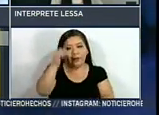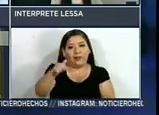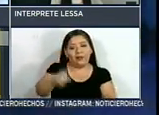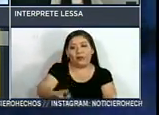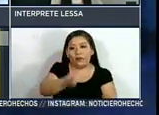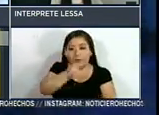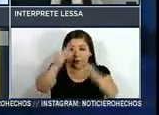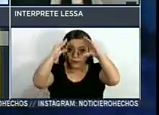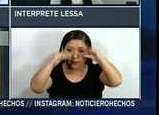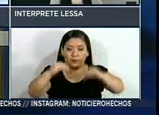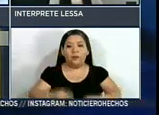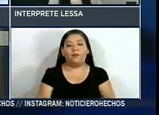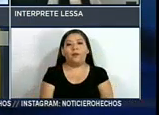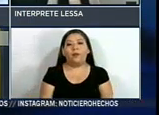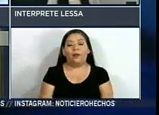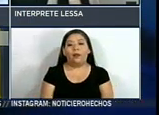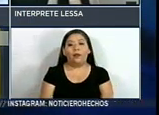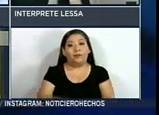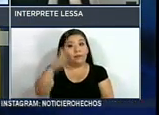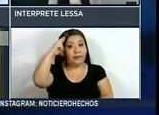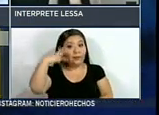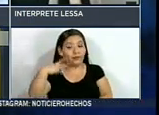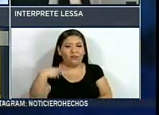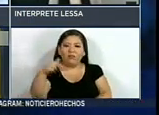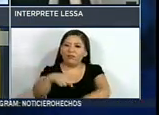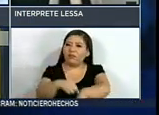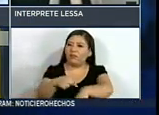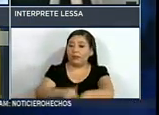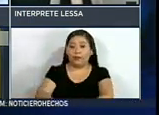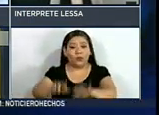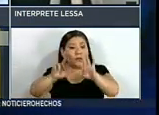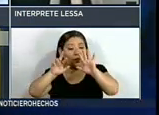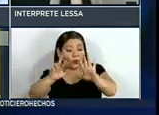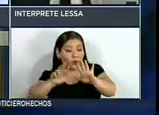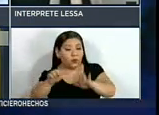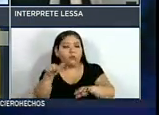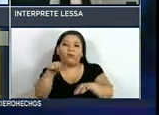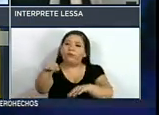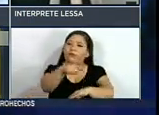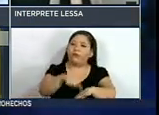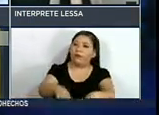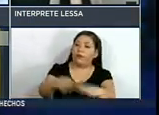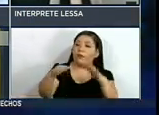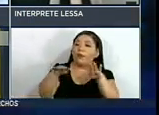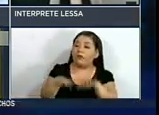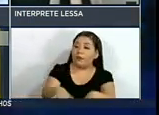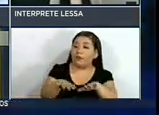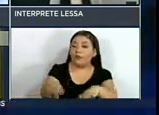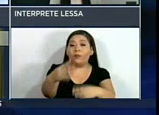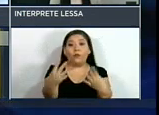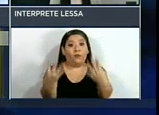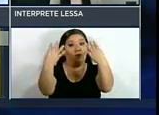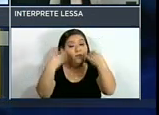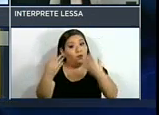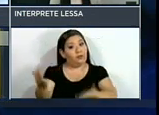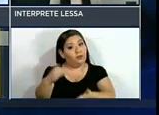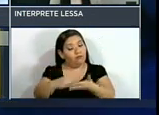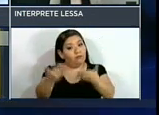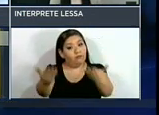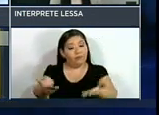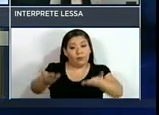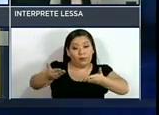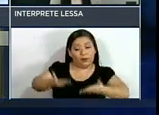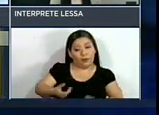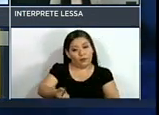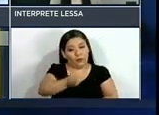Emisión Estelar. Así es, cuando son las 8, muchísimas gracias por acompañarnos. Bienvenidos a una nueva emisión